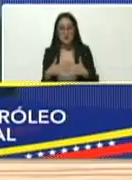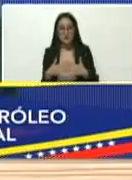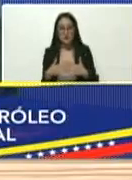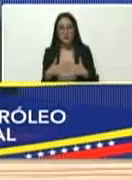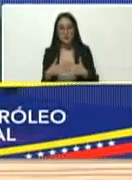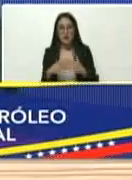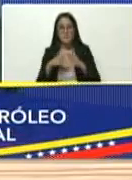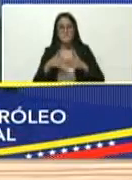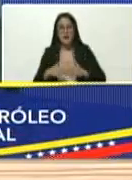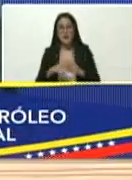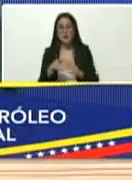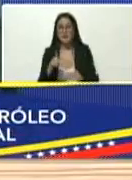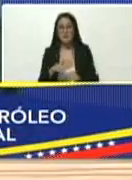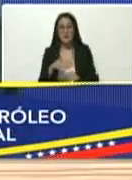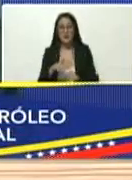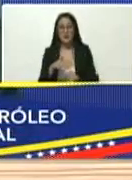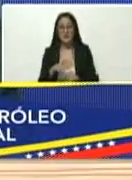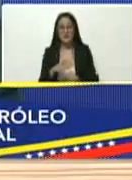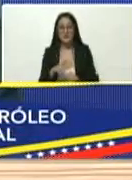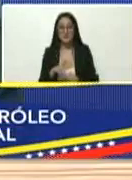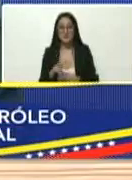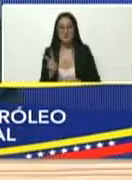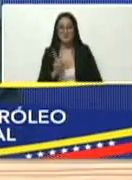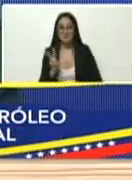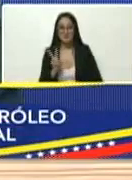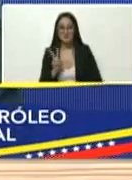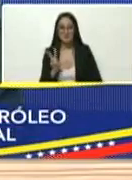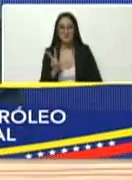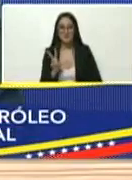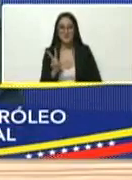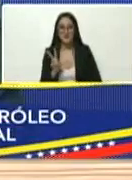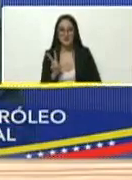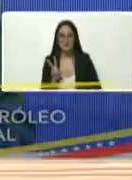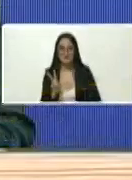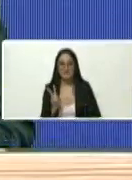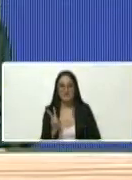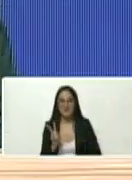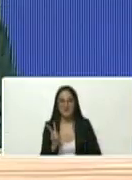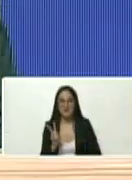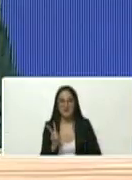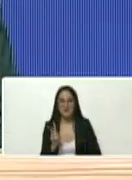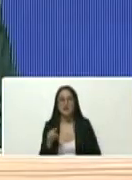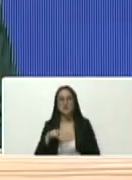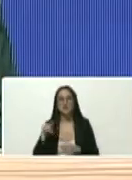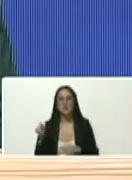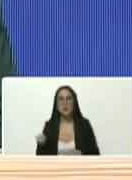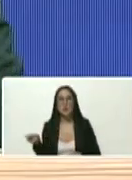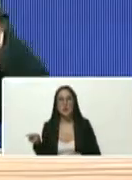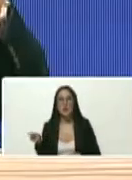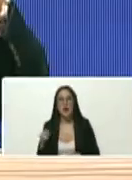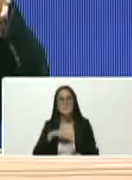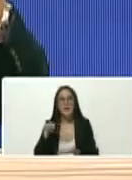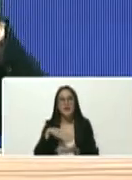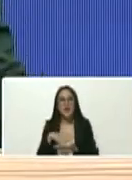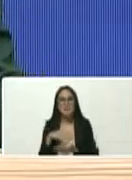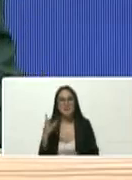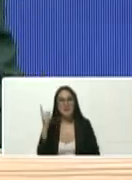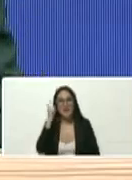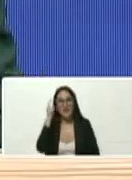Un barco petrolero venezolano está del Zulia a Miami en